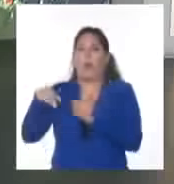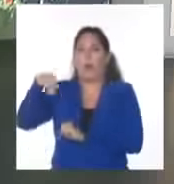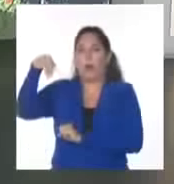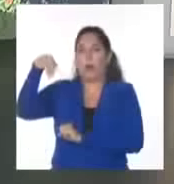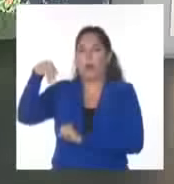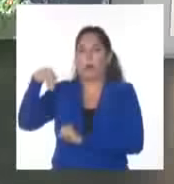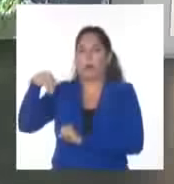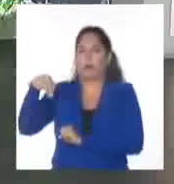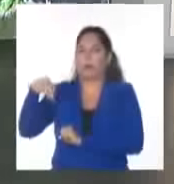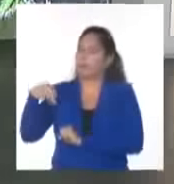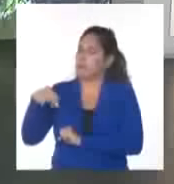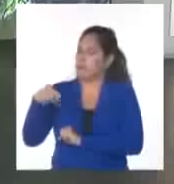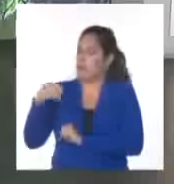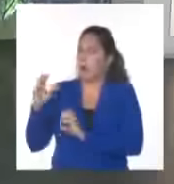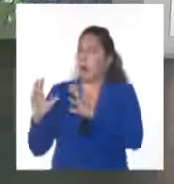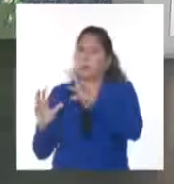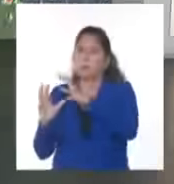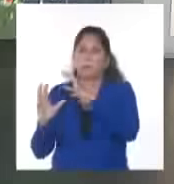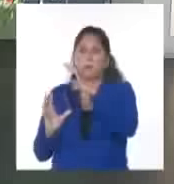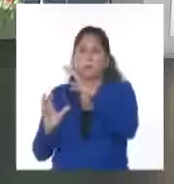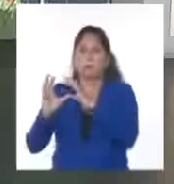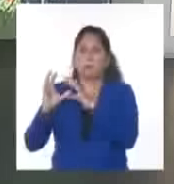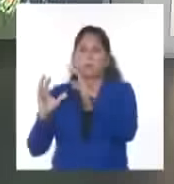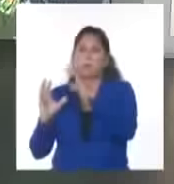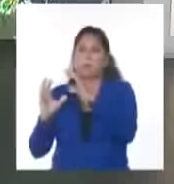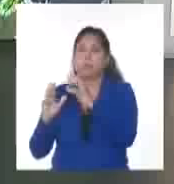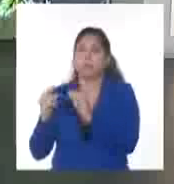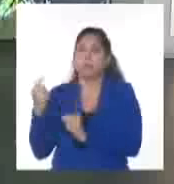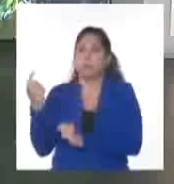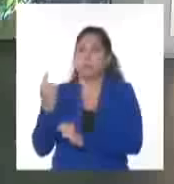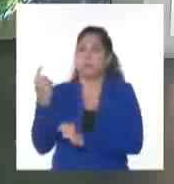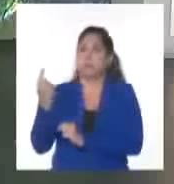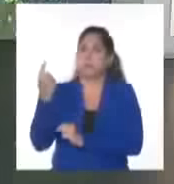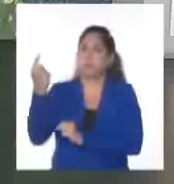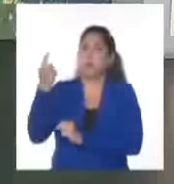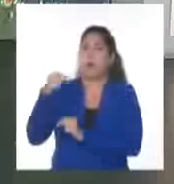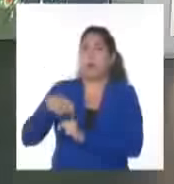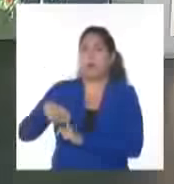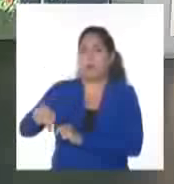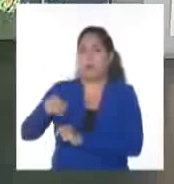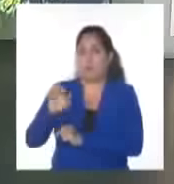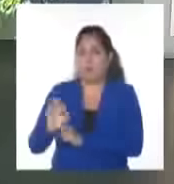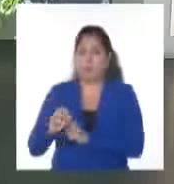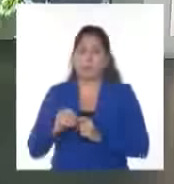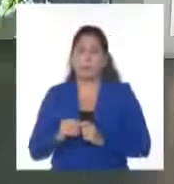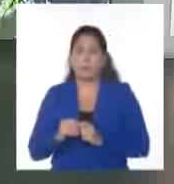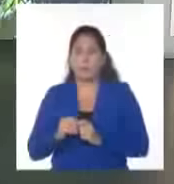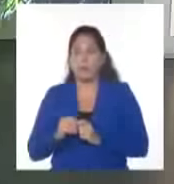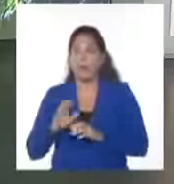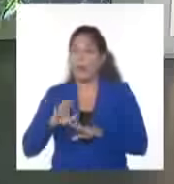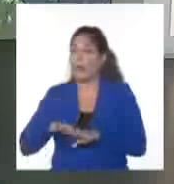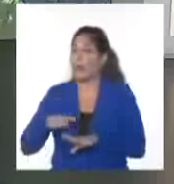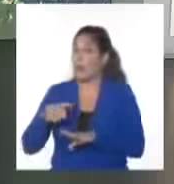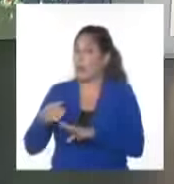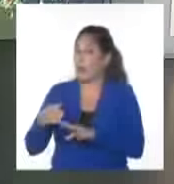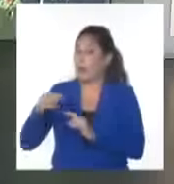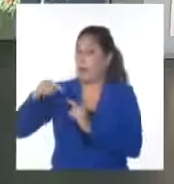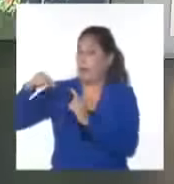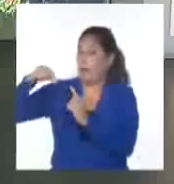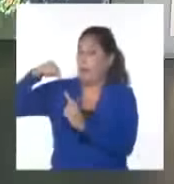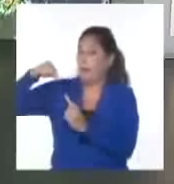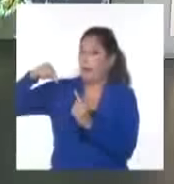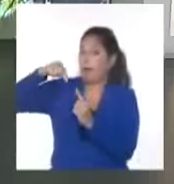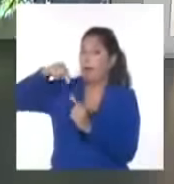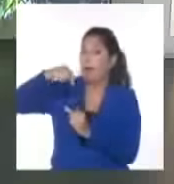ritmo hacia el noroeste debe retomarlo también en las próximas horas, e incluso después ir girando un poco más hacia el